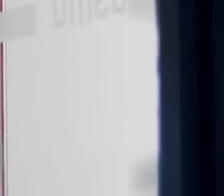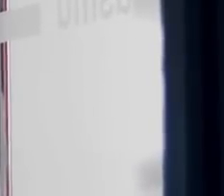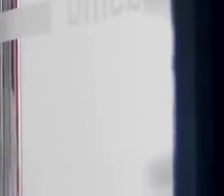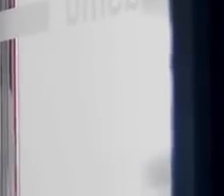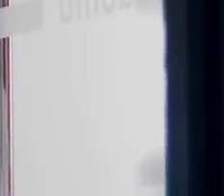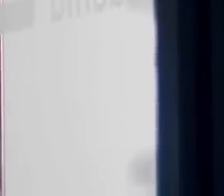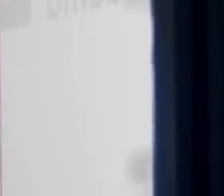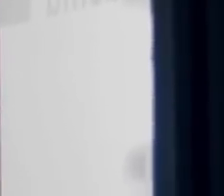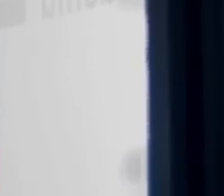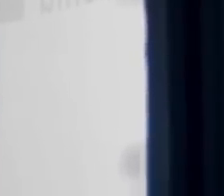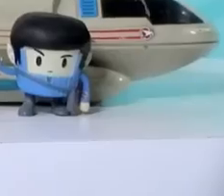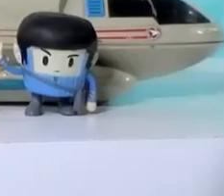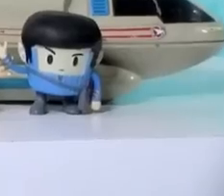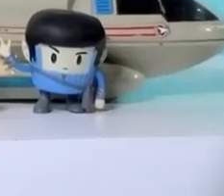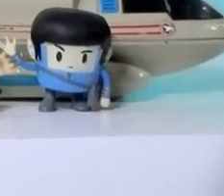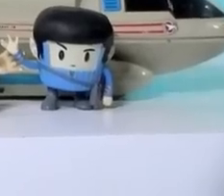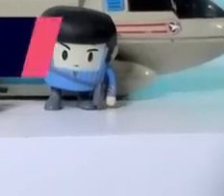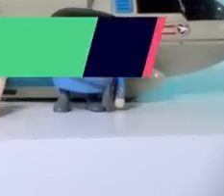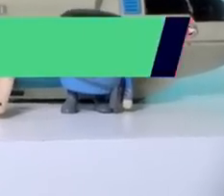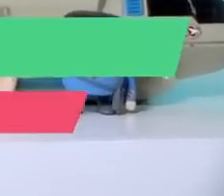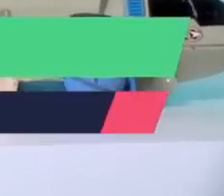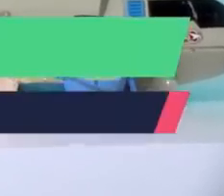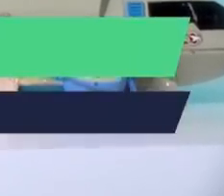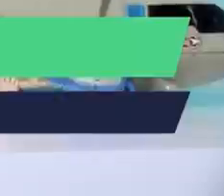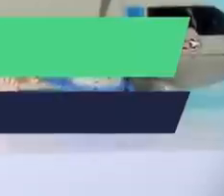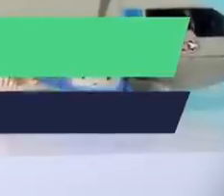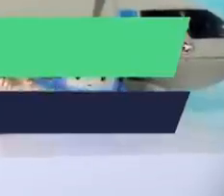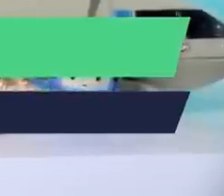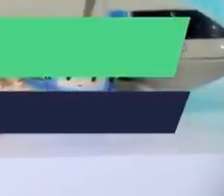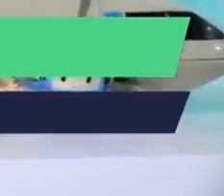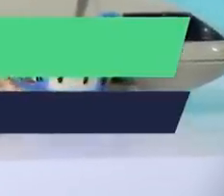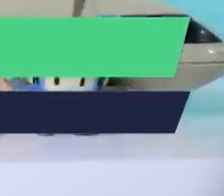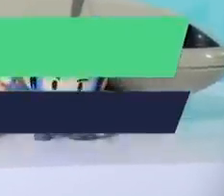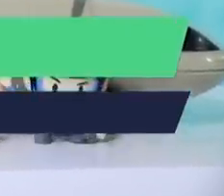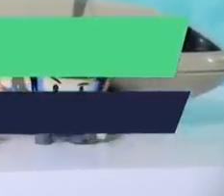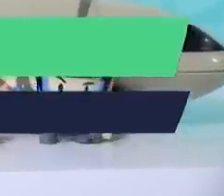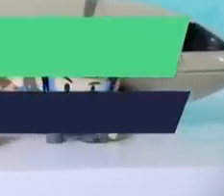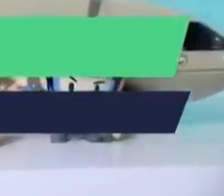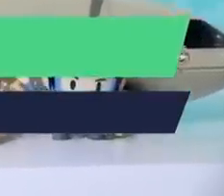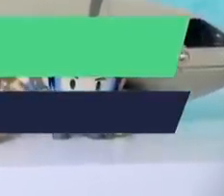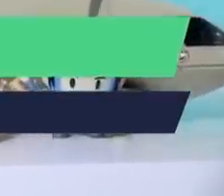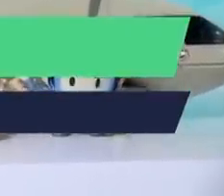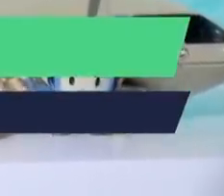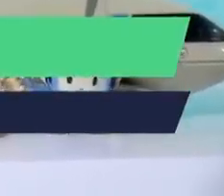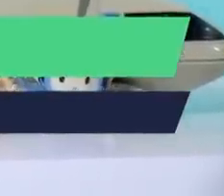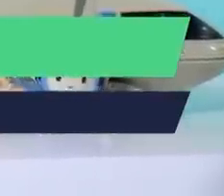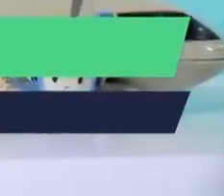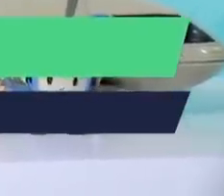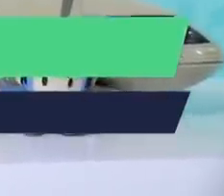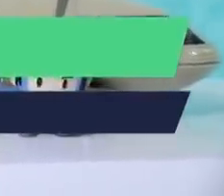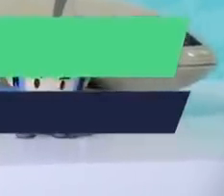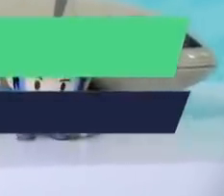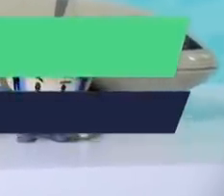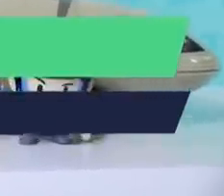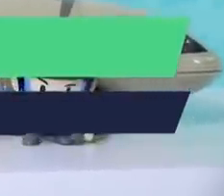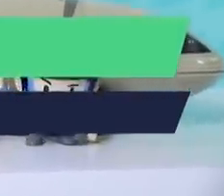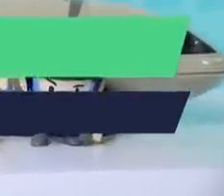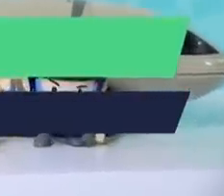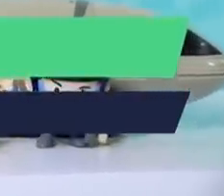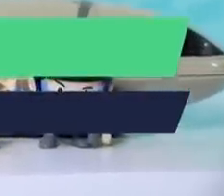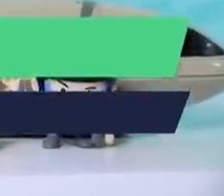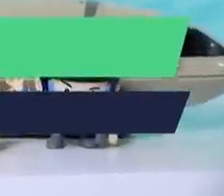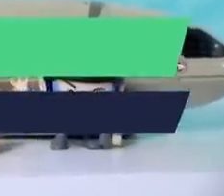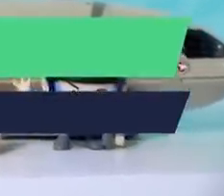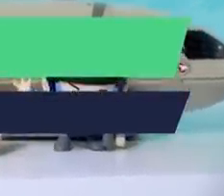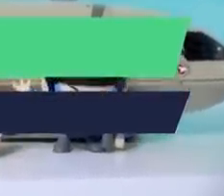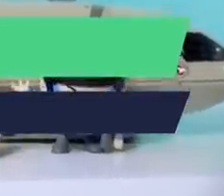para cuidarte. Todas las semanas los invitamos a un viaje interdimensional por el mundo del cómic, la ciencia ficción, la